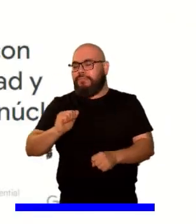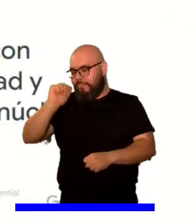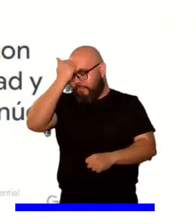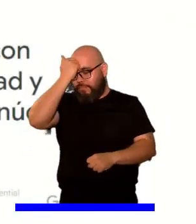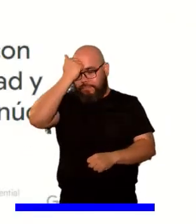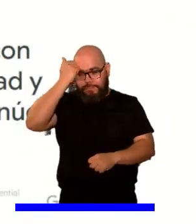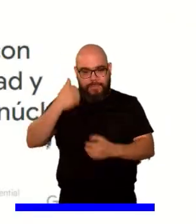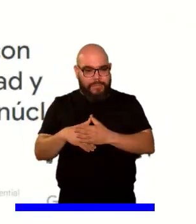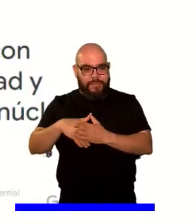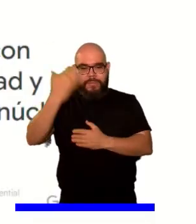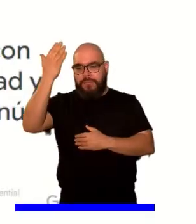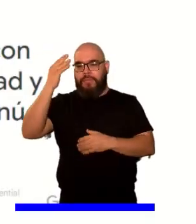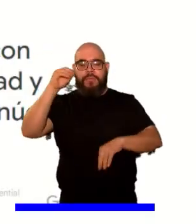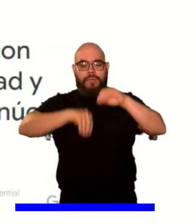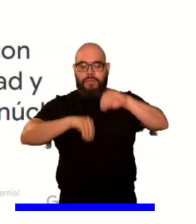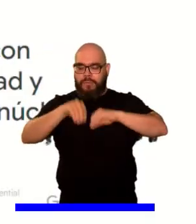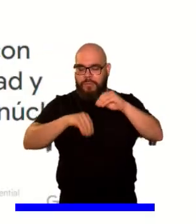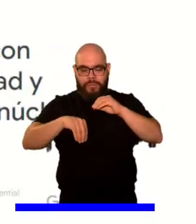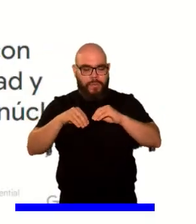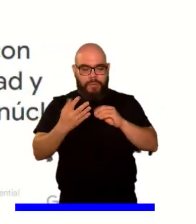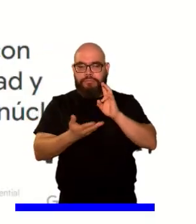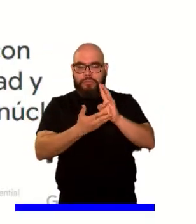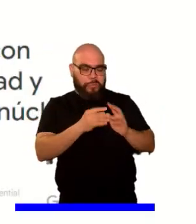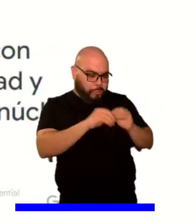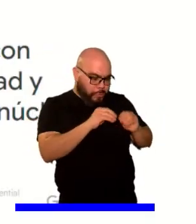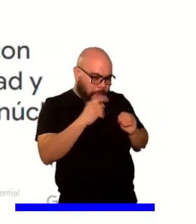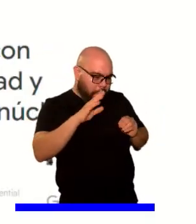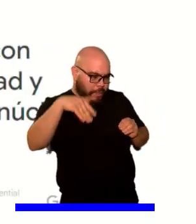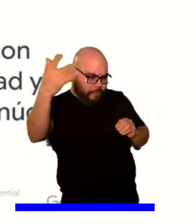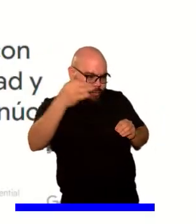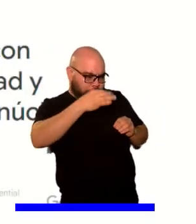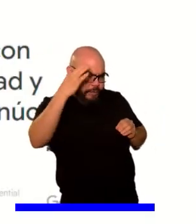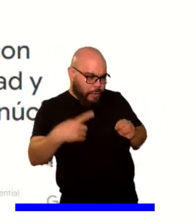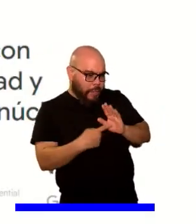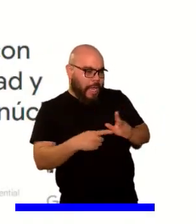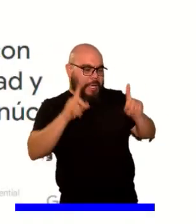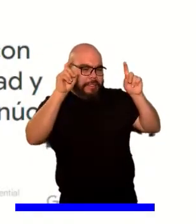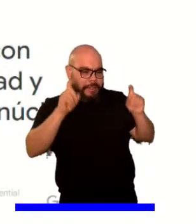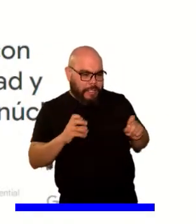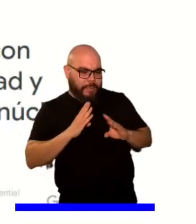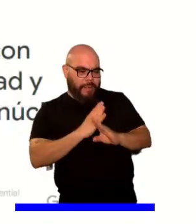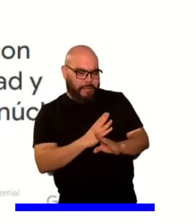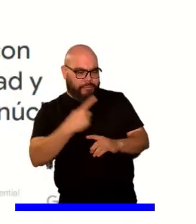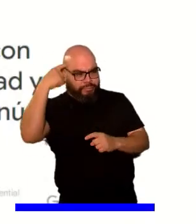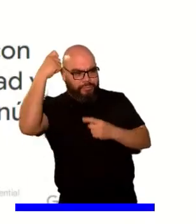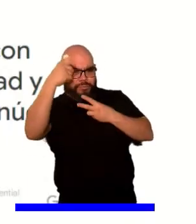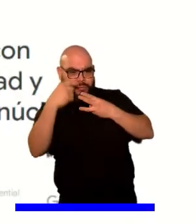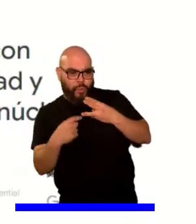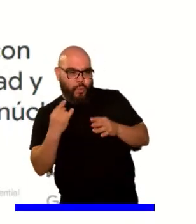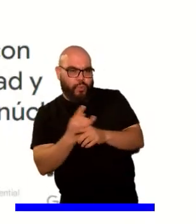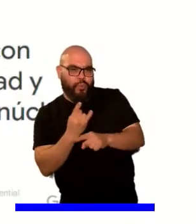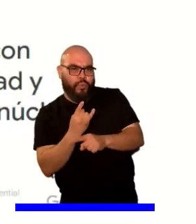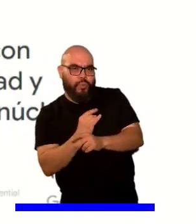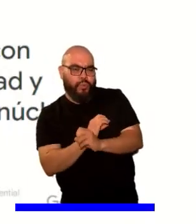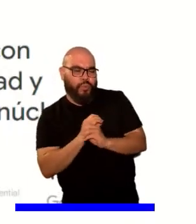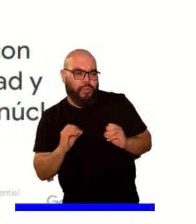que desarrollamos un modelo y al final empezamos a ver cómo lo podemos asegurar para que no tenga algunos riesgos de cara a su uso, en